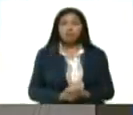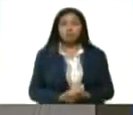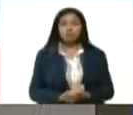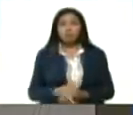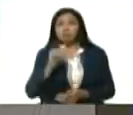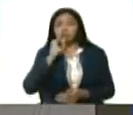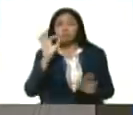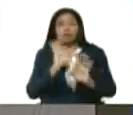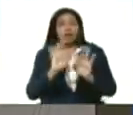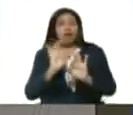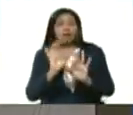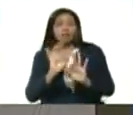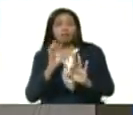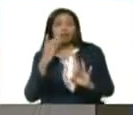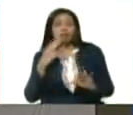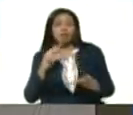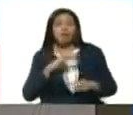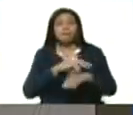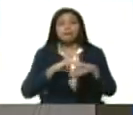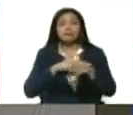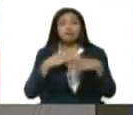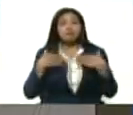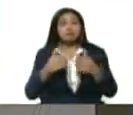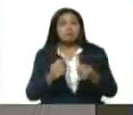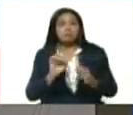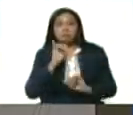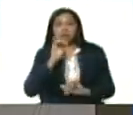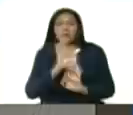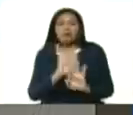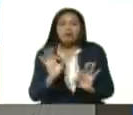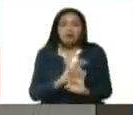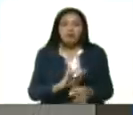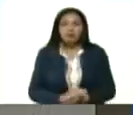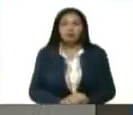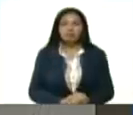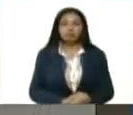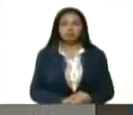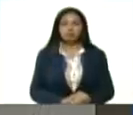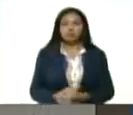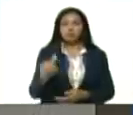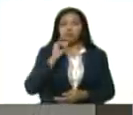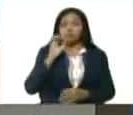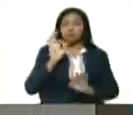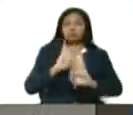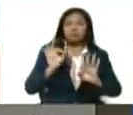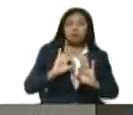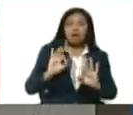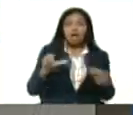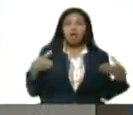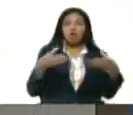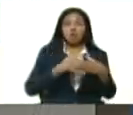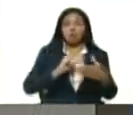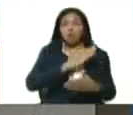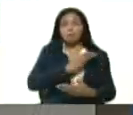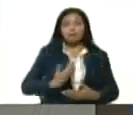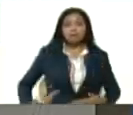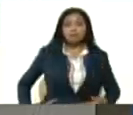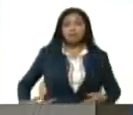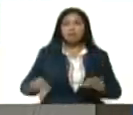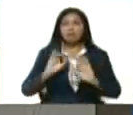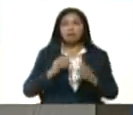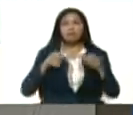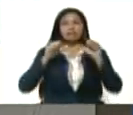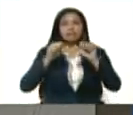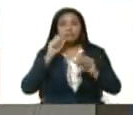informado absolutamente nada al Ministerio de Salud y que no le haya informado absolutamente nada a la Comisión Presidencial para el